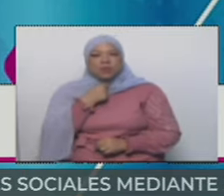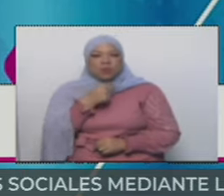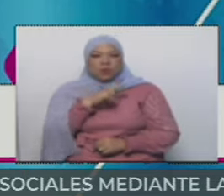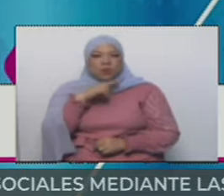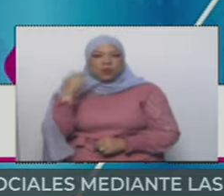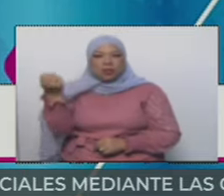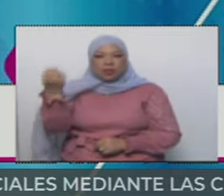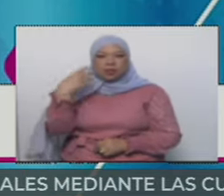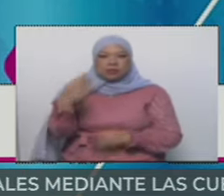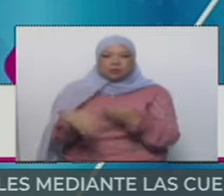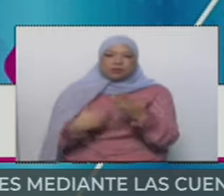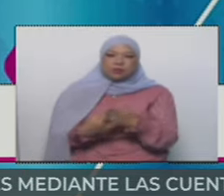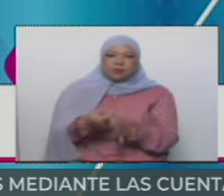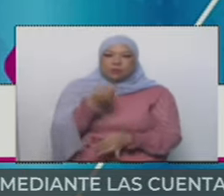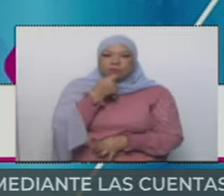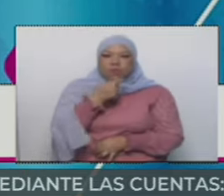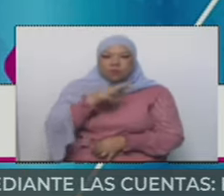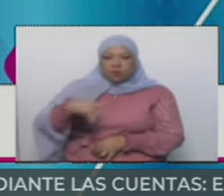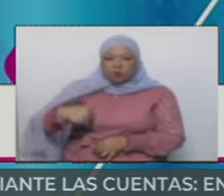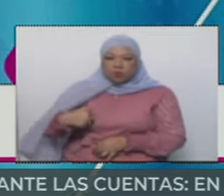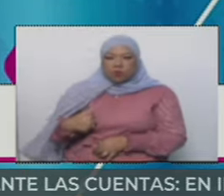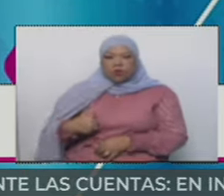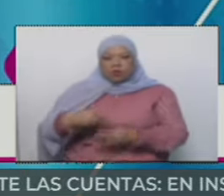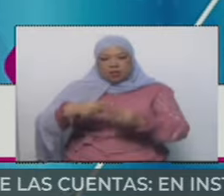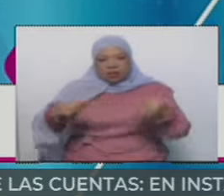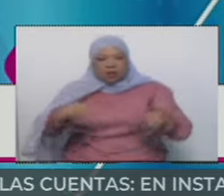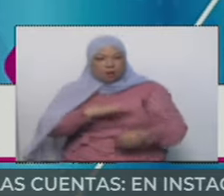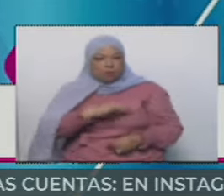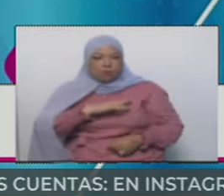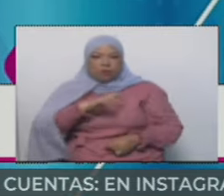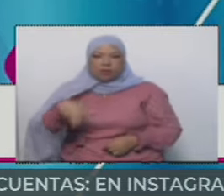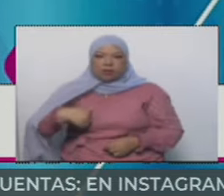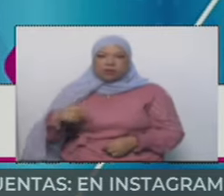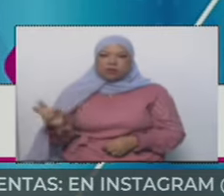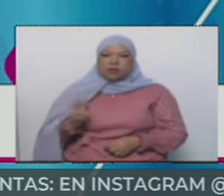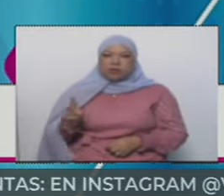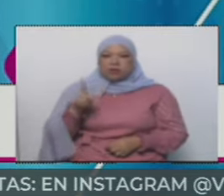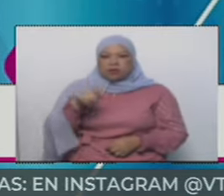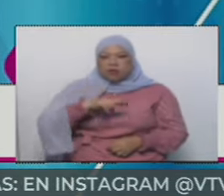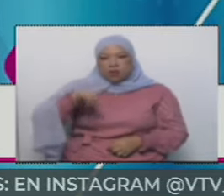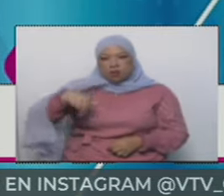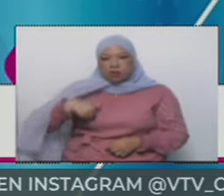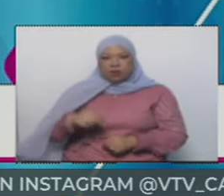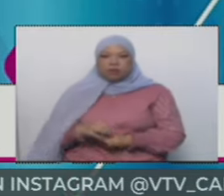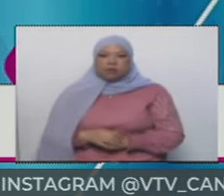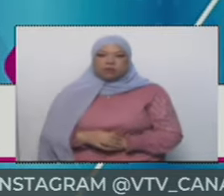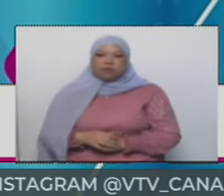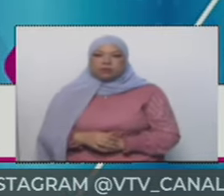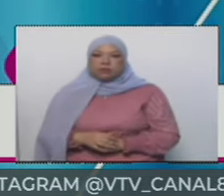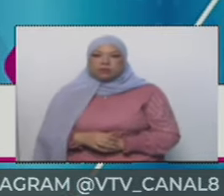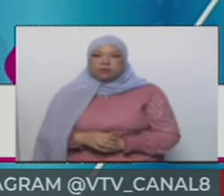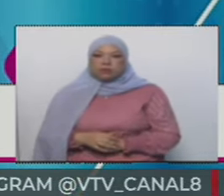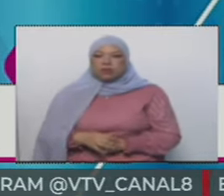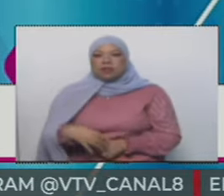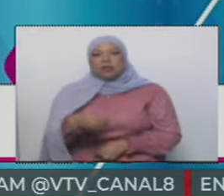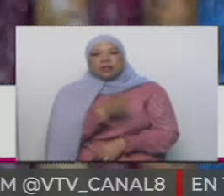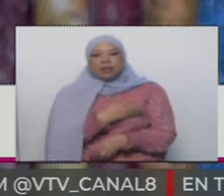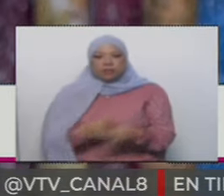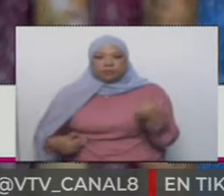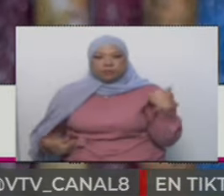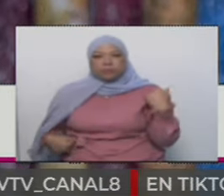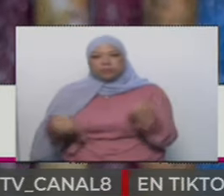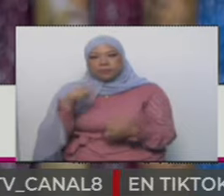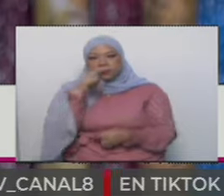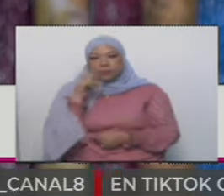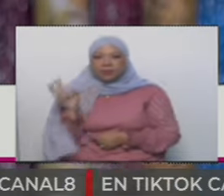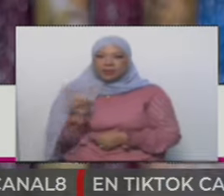ese mar es mío, ese mar es nuestro, esta tierra es nuestra y estos recursos también son nuestros. Así es. Y le pregunto eso, le comento eso,